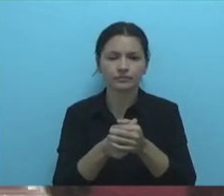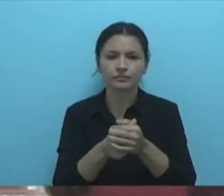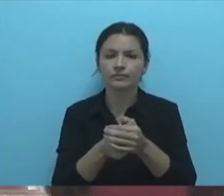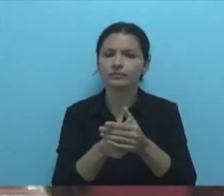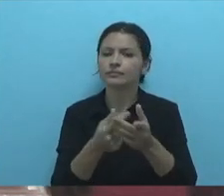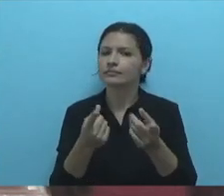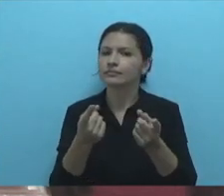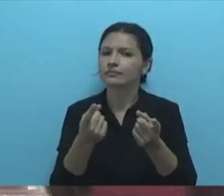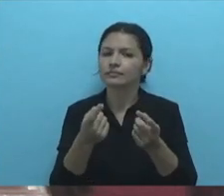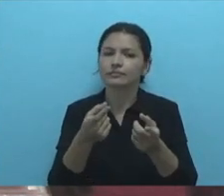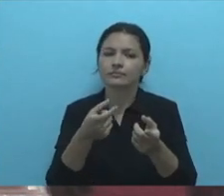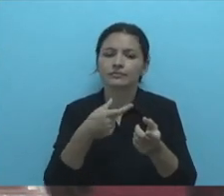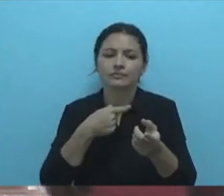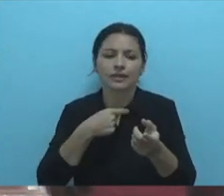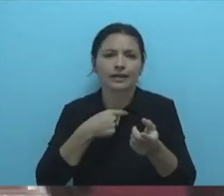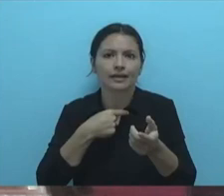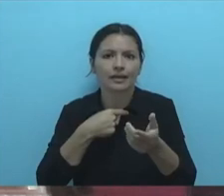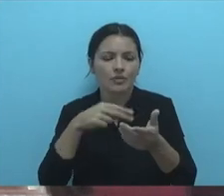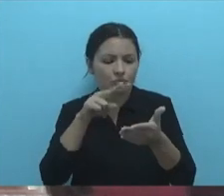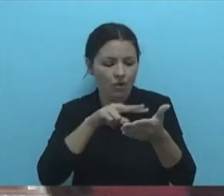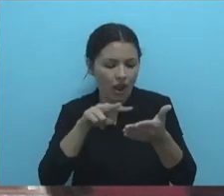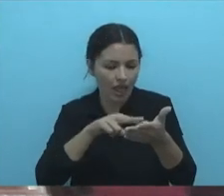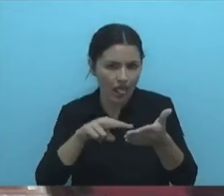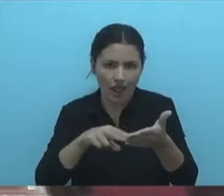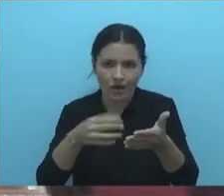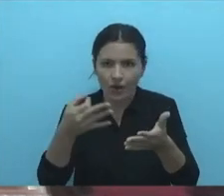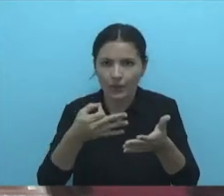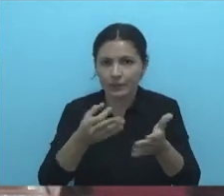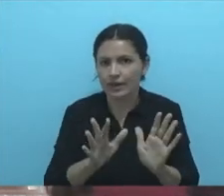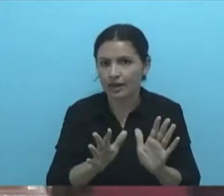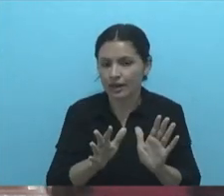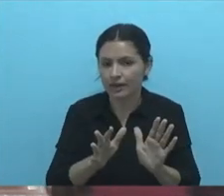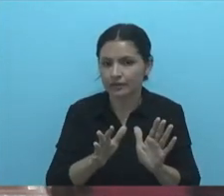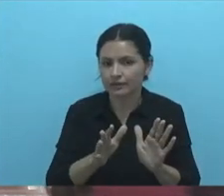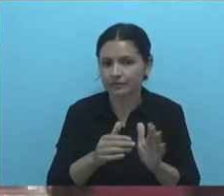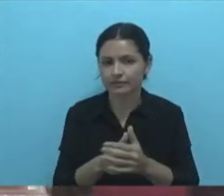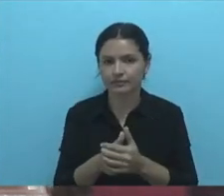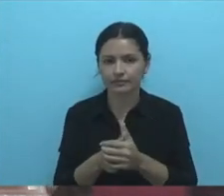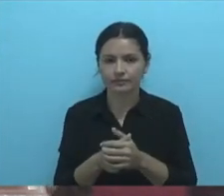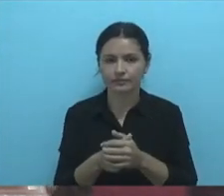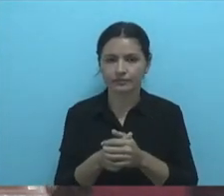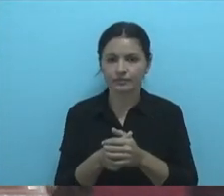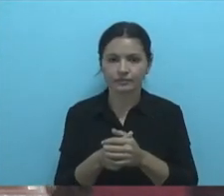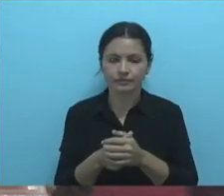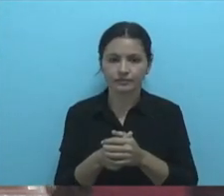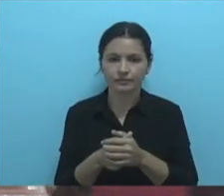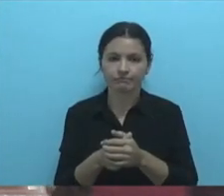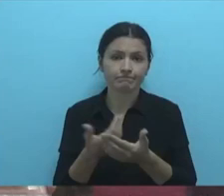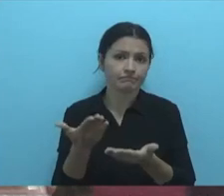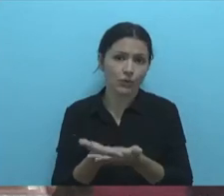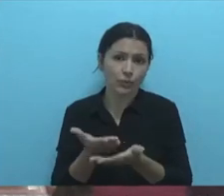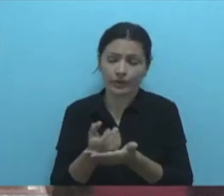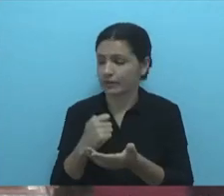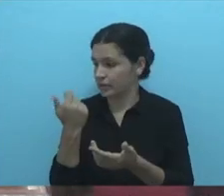o lo que fuere pero los tiempos no lo hemos manejado nosotros esta cámara Así que esa es la propuesta de